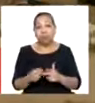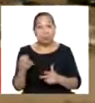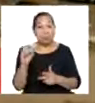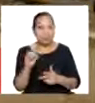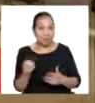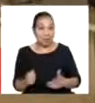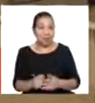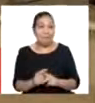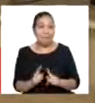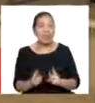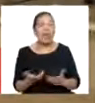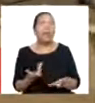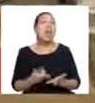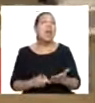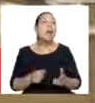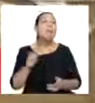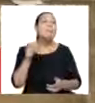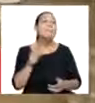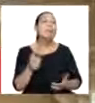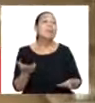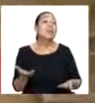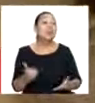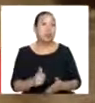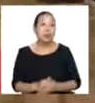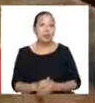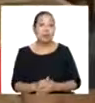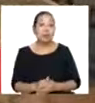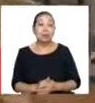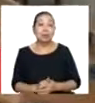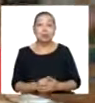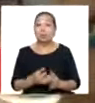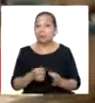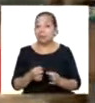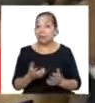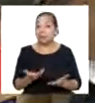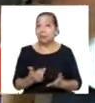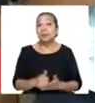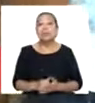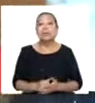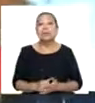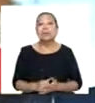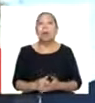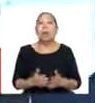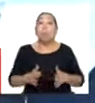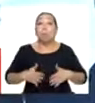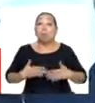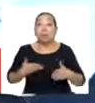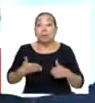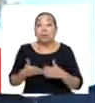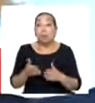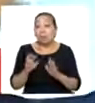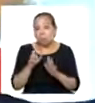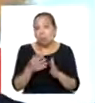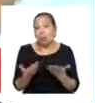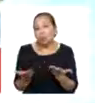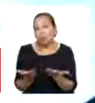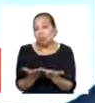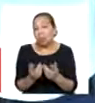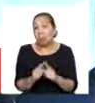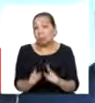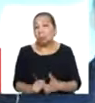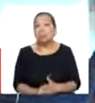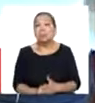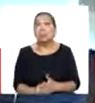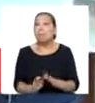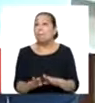cero, ¿correcto? Ahora, ¿qué personas, en todo caso, nos especificará usted, señor Gino Caturini, pueden acceder a este programa? Este